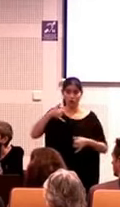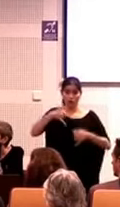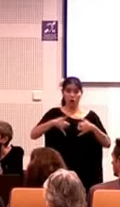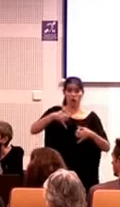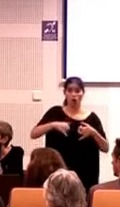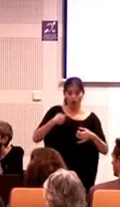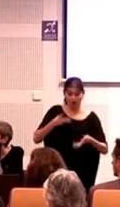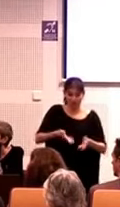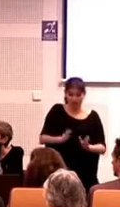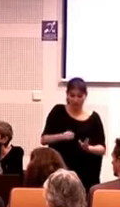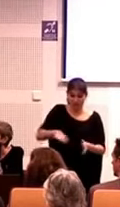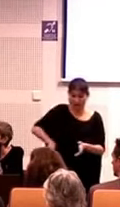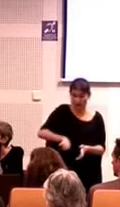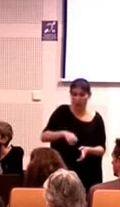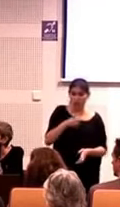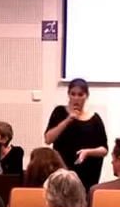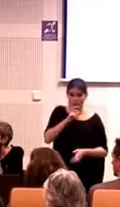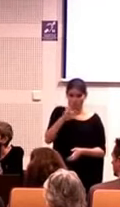hija?